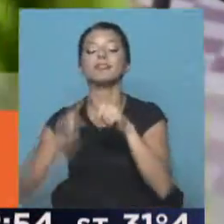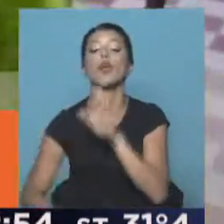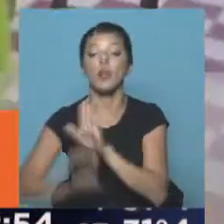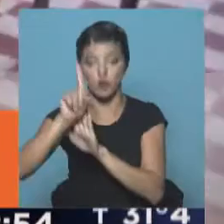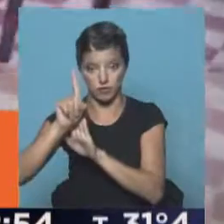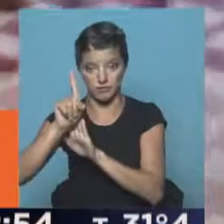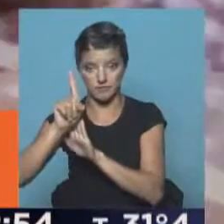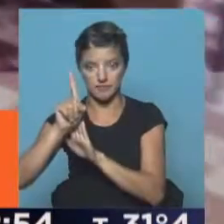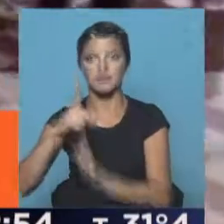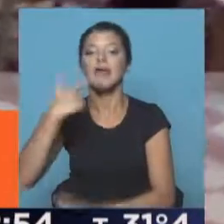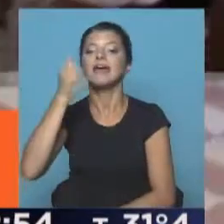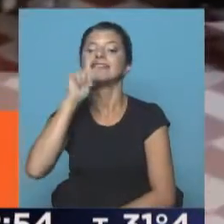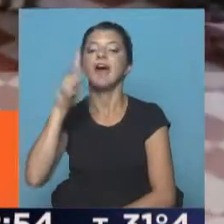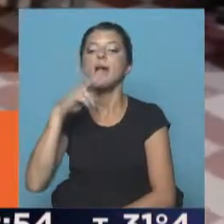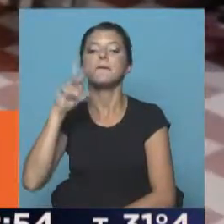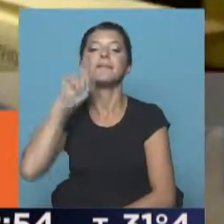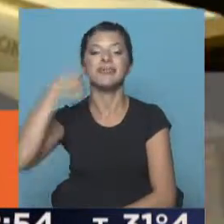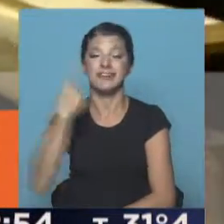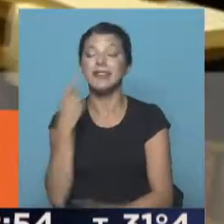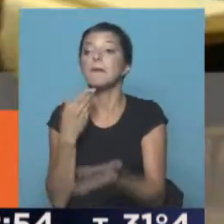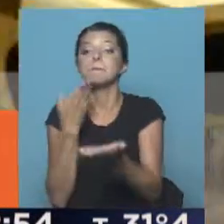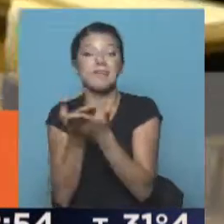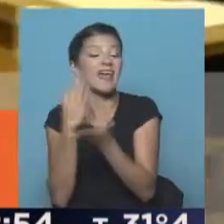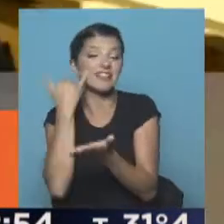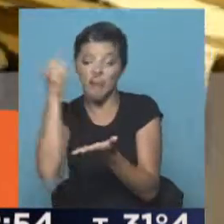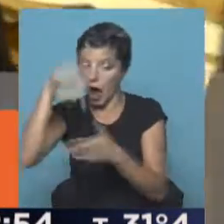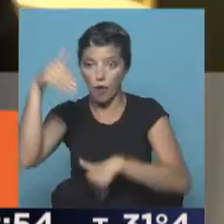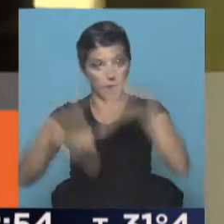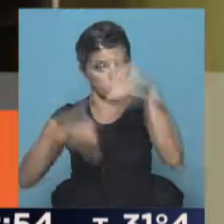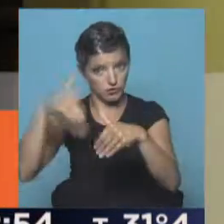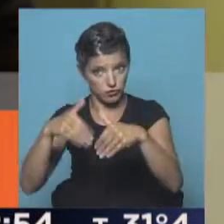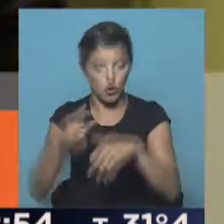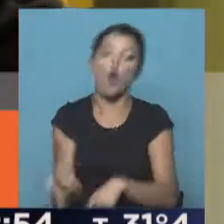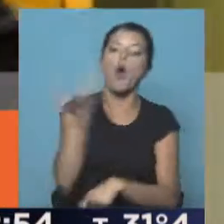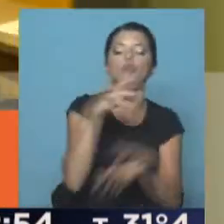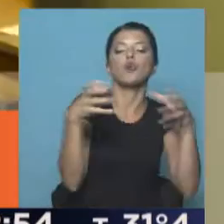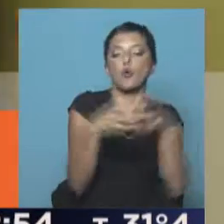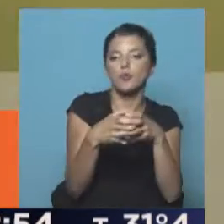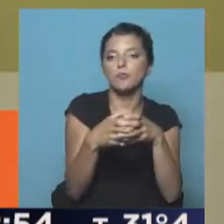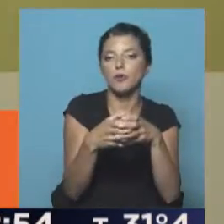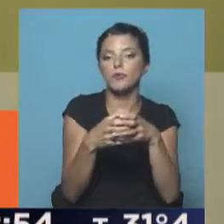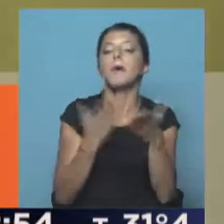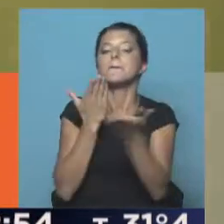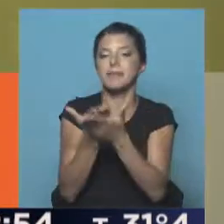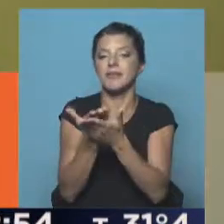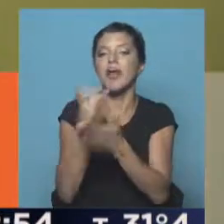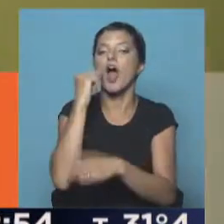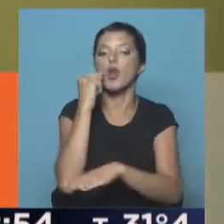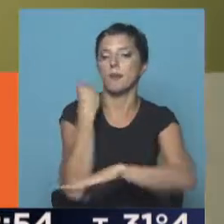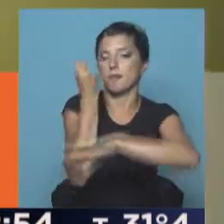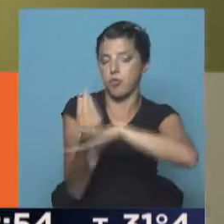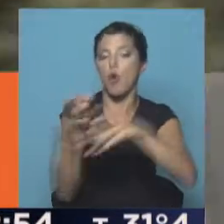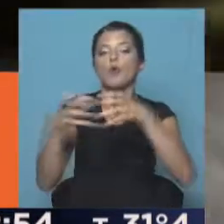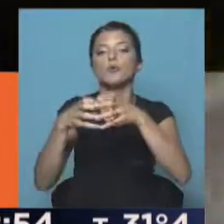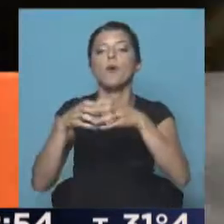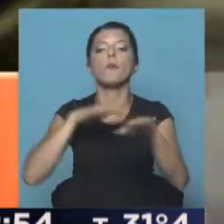Salvini, reclama que Italia vaya al voto cuanto antes y otro tanto propone el líder del Movimiento 5 Estrellas, el